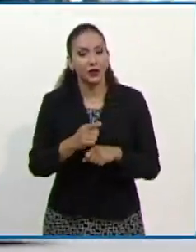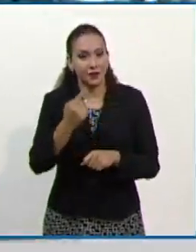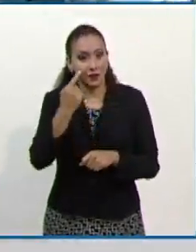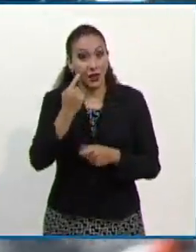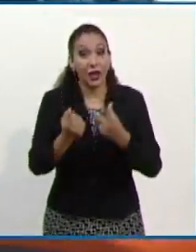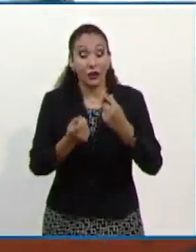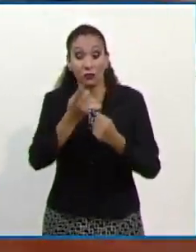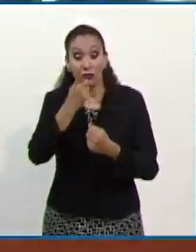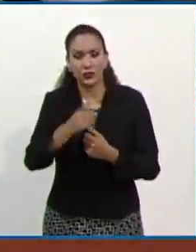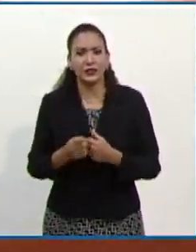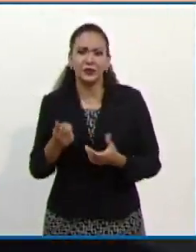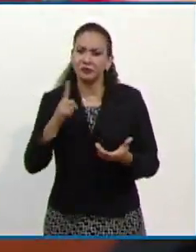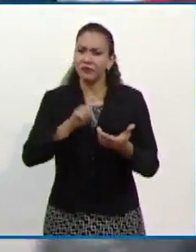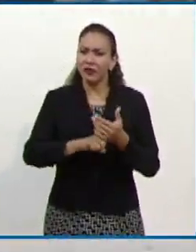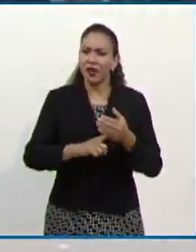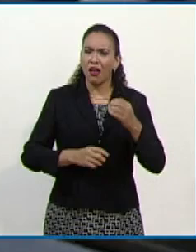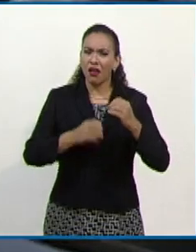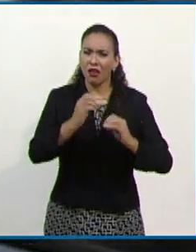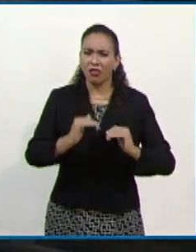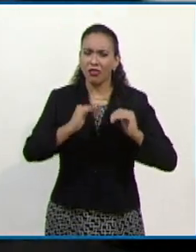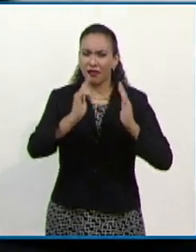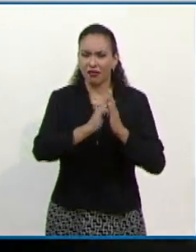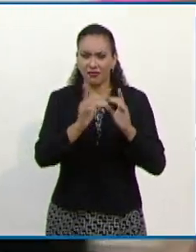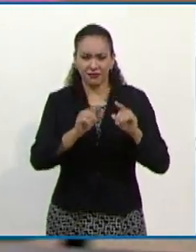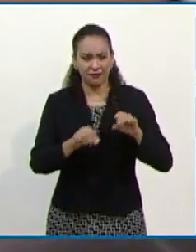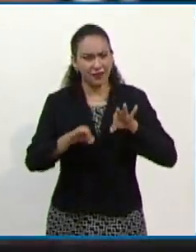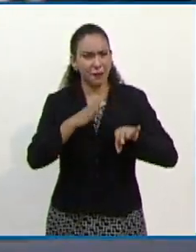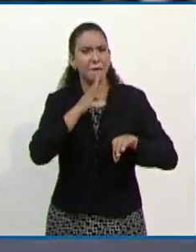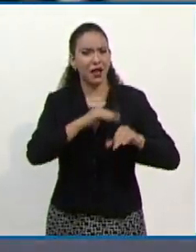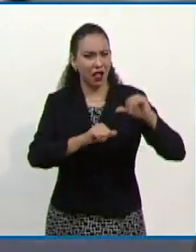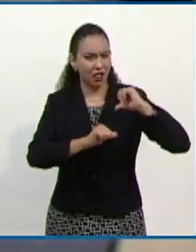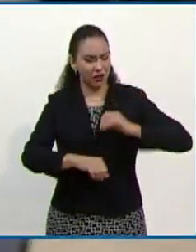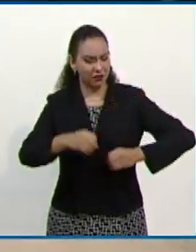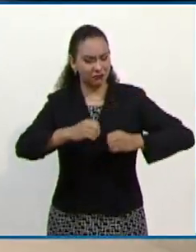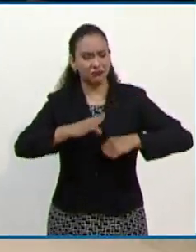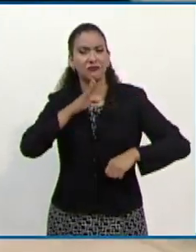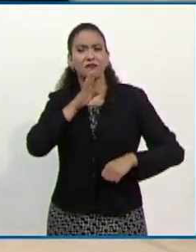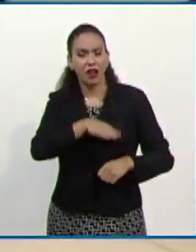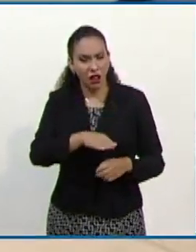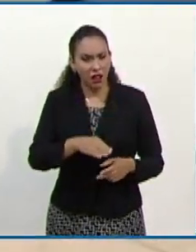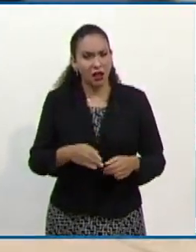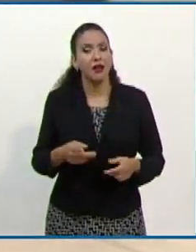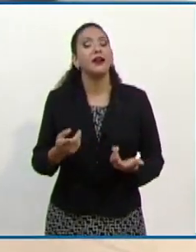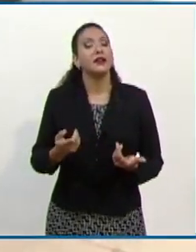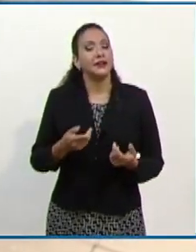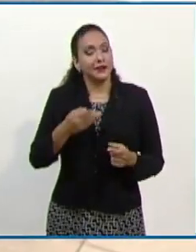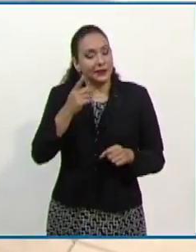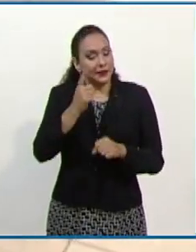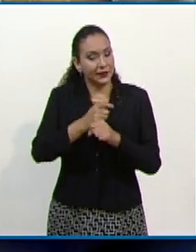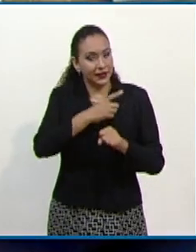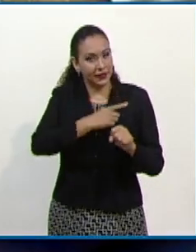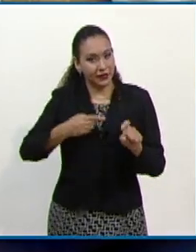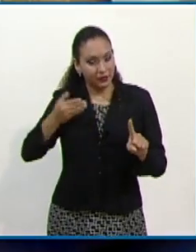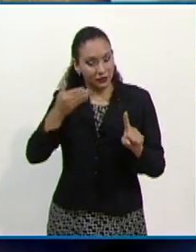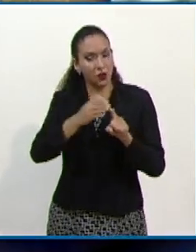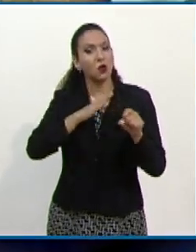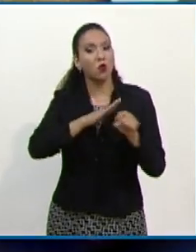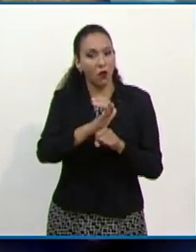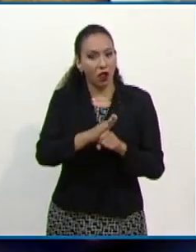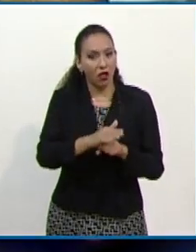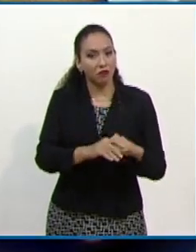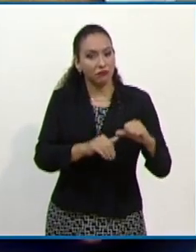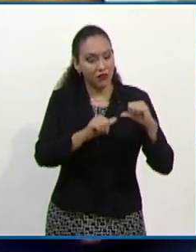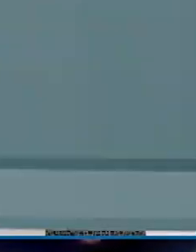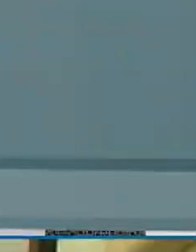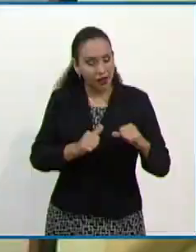tiene un sistema de justicia federal ineficiente, el principal problema se ubica en la Procuración de Justicia y en los poderes judiciales